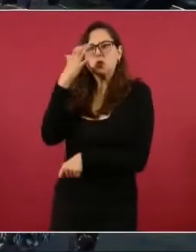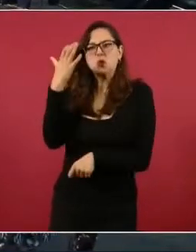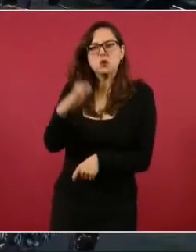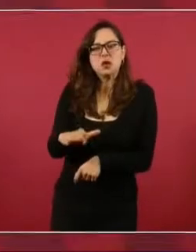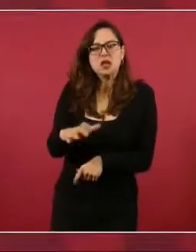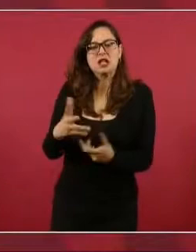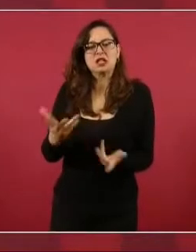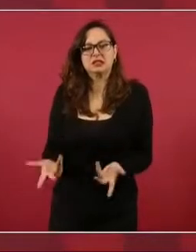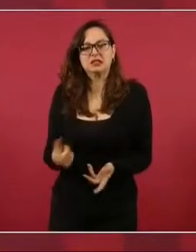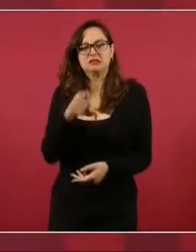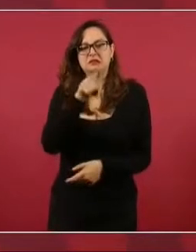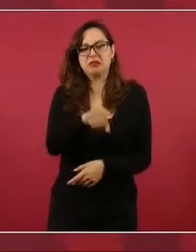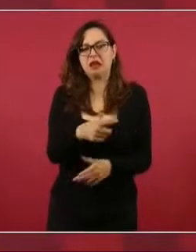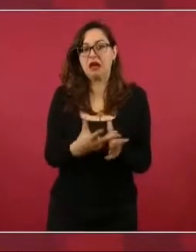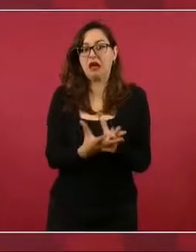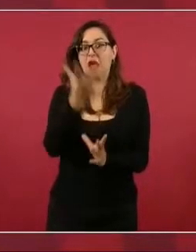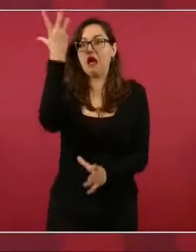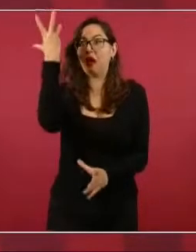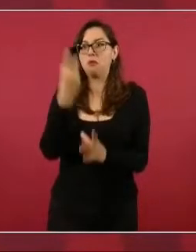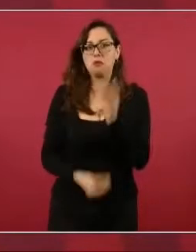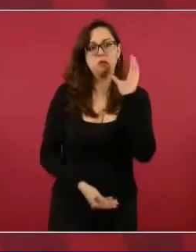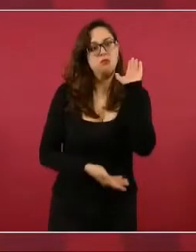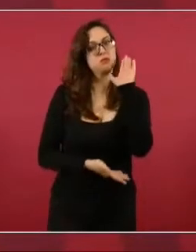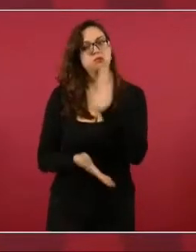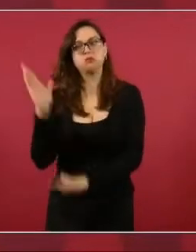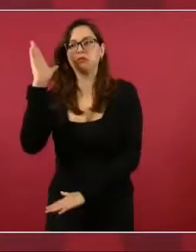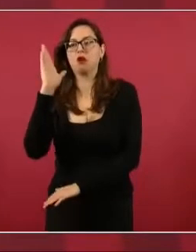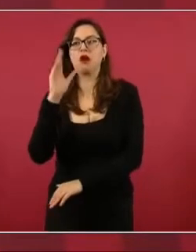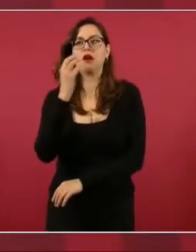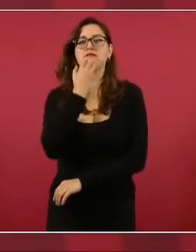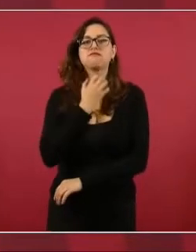que está en Israel, por cierto,